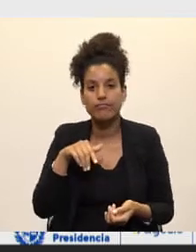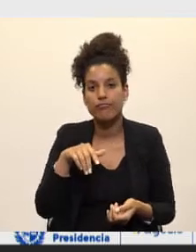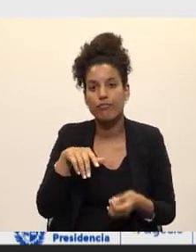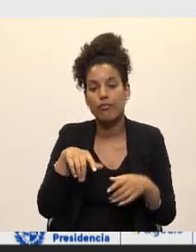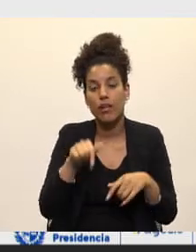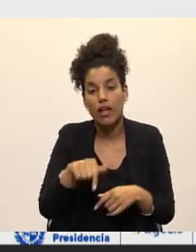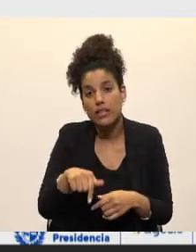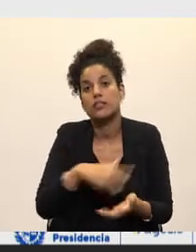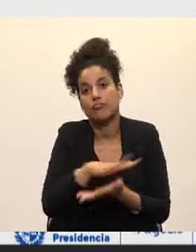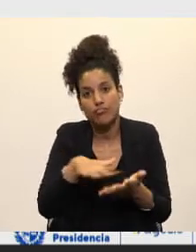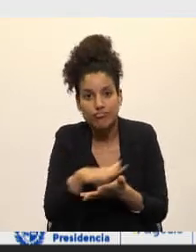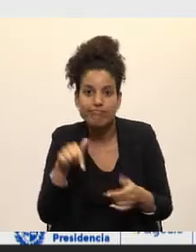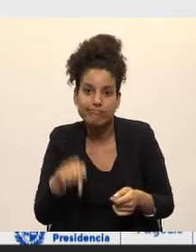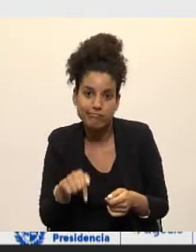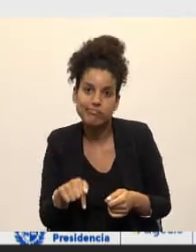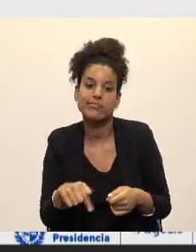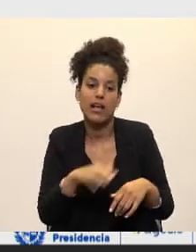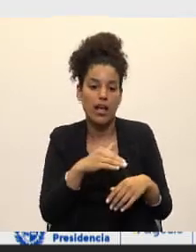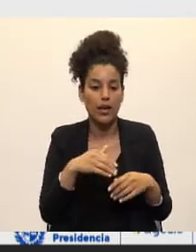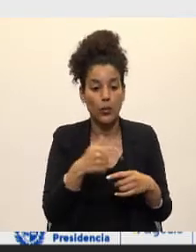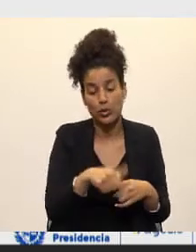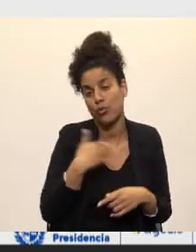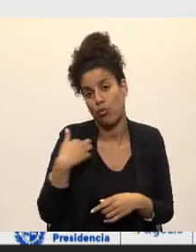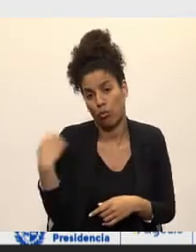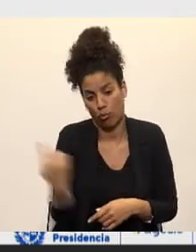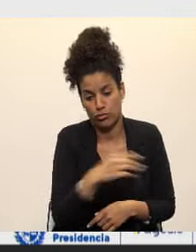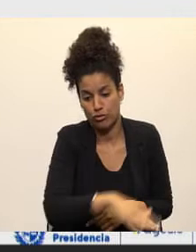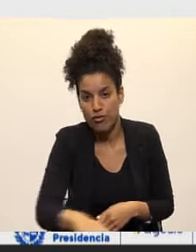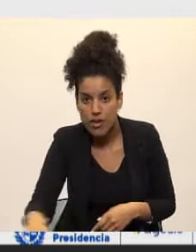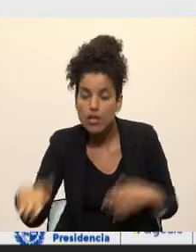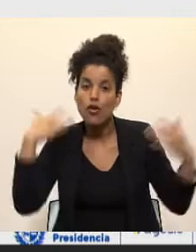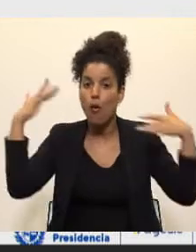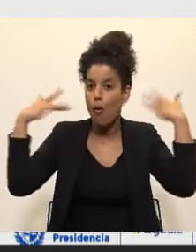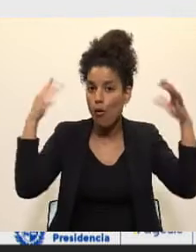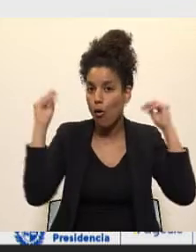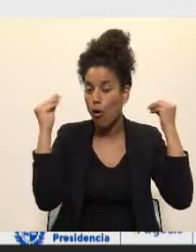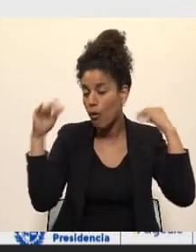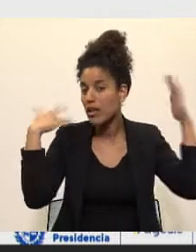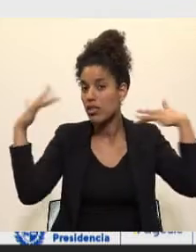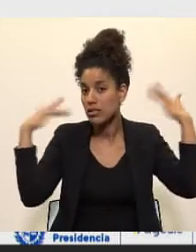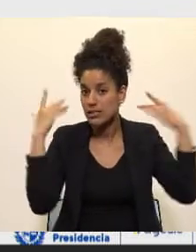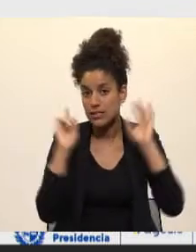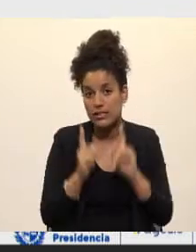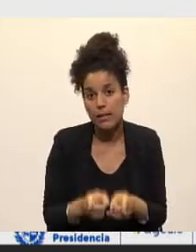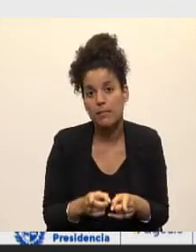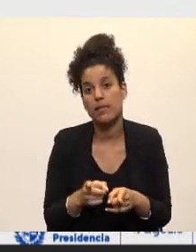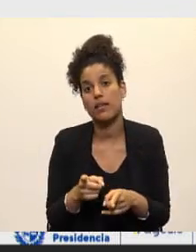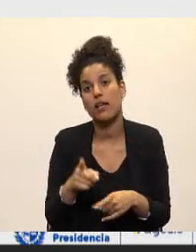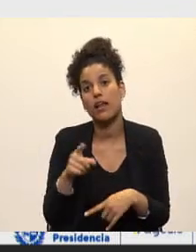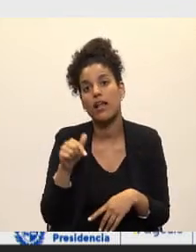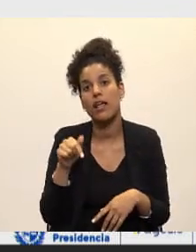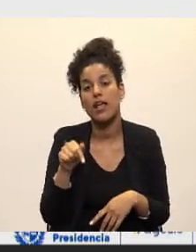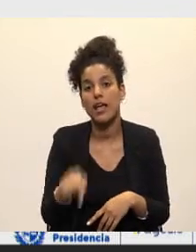estamos transitando para nuestros niños, nuestras niñas, nuestros jóvenes y los adolescentes en